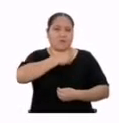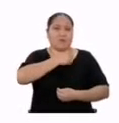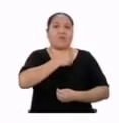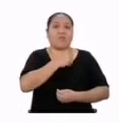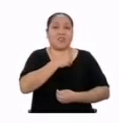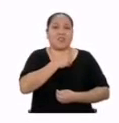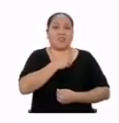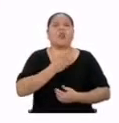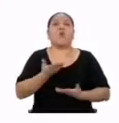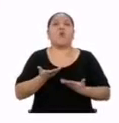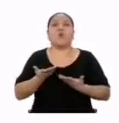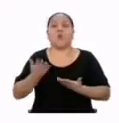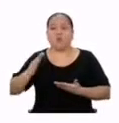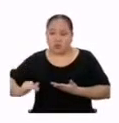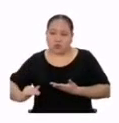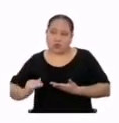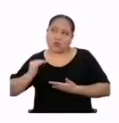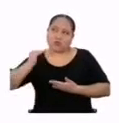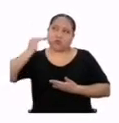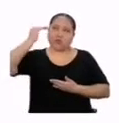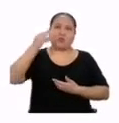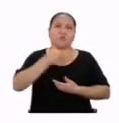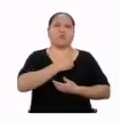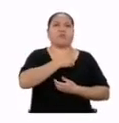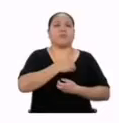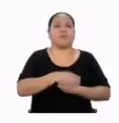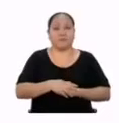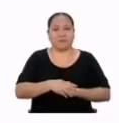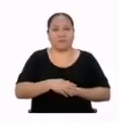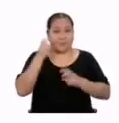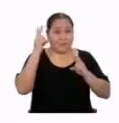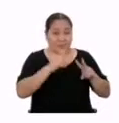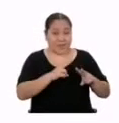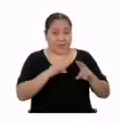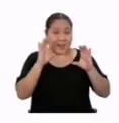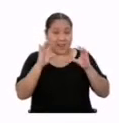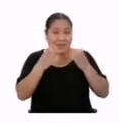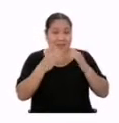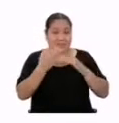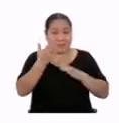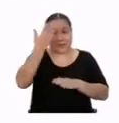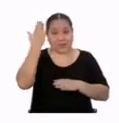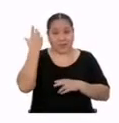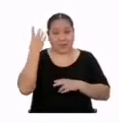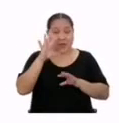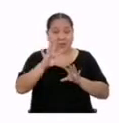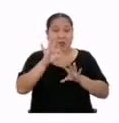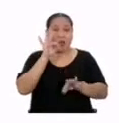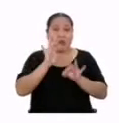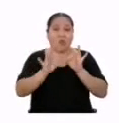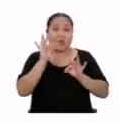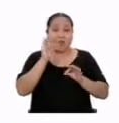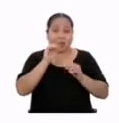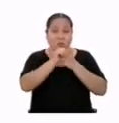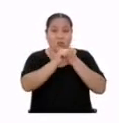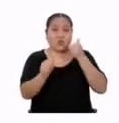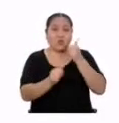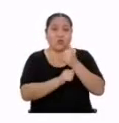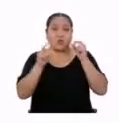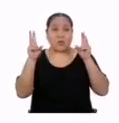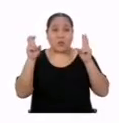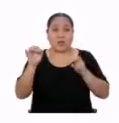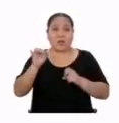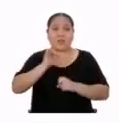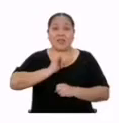Gracias, Yanira. Como ven, la clase pasada identificamos el subtema de este párrafo, que es la identidad nacional y